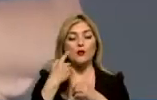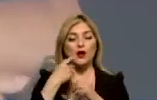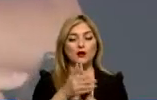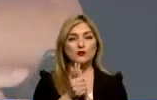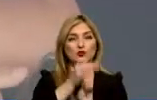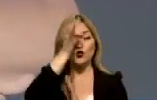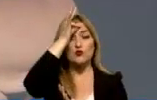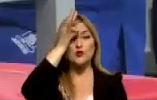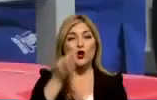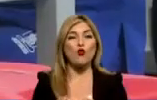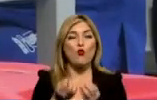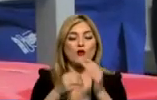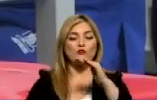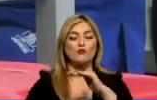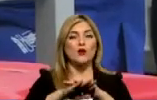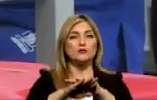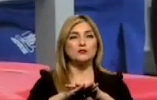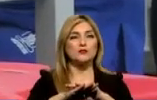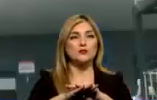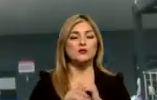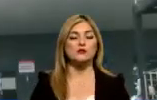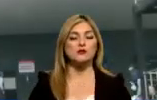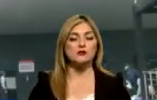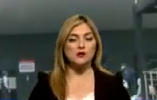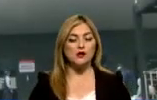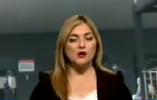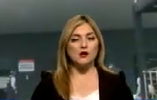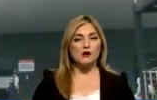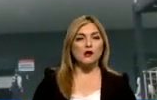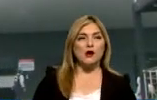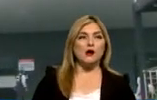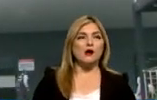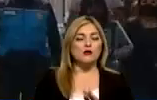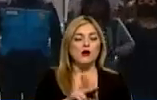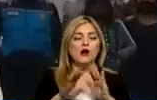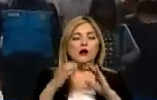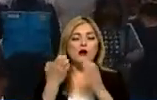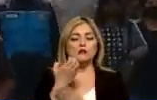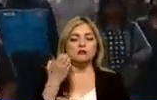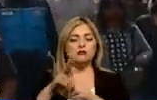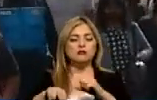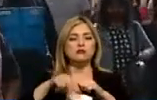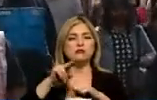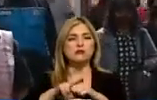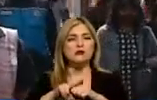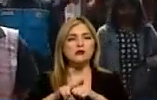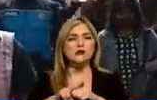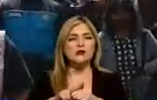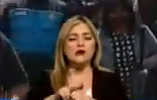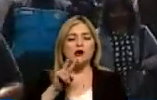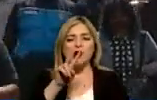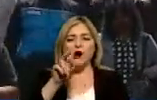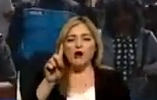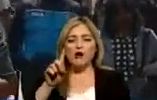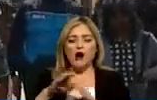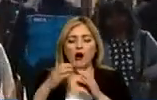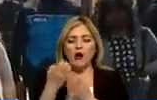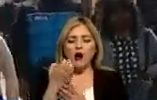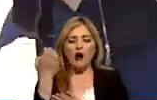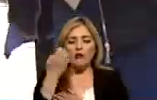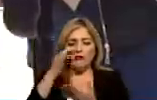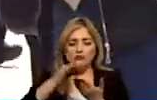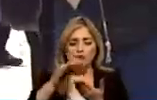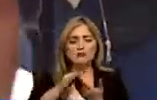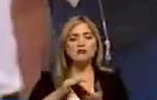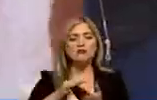capacidad hospitalaria a nivel nacional y rigiéndose bajo una norma ordinaria, el COE Nacional hace un exhorto a los 221 COE cantonales del